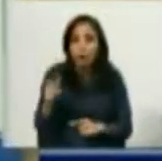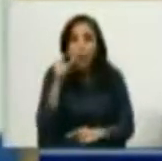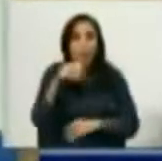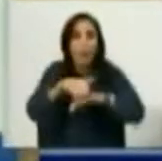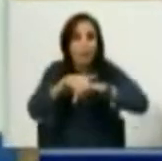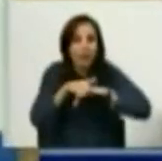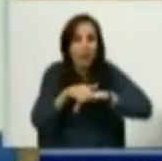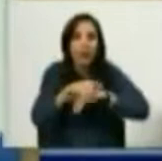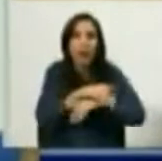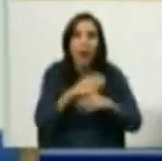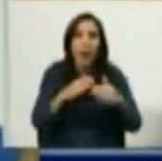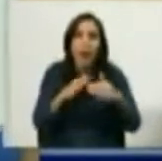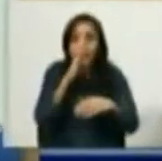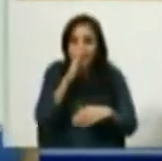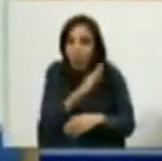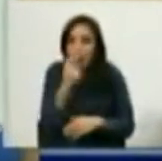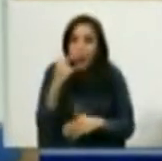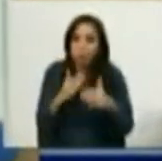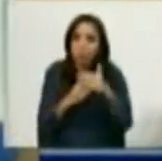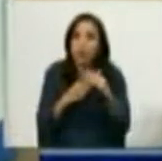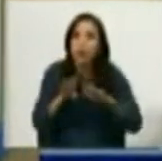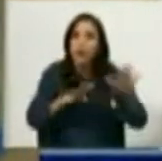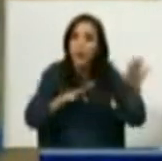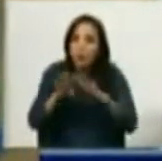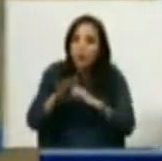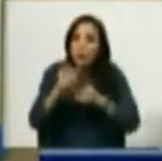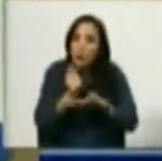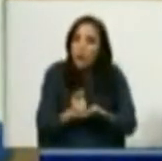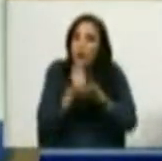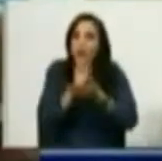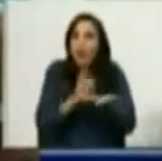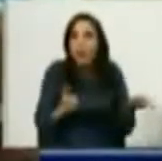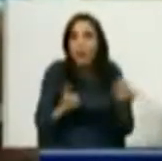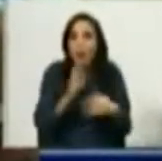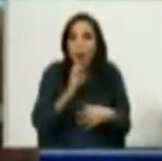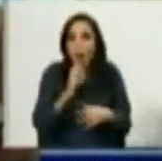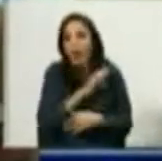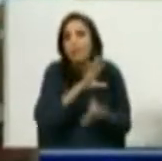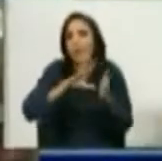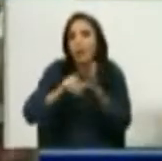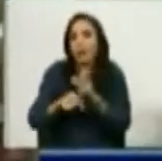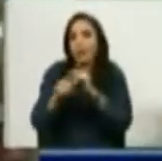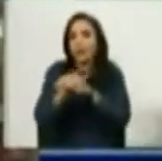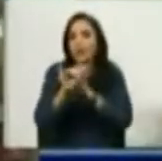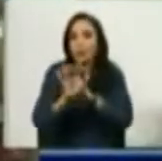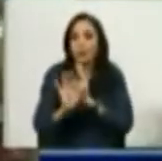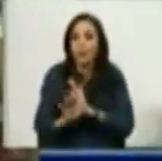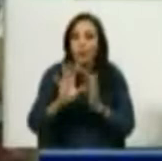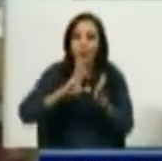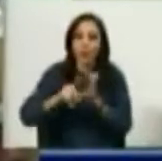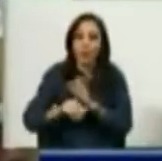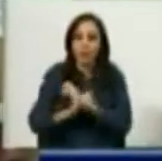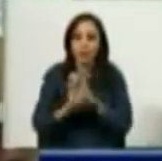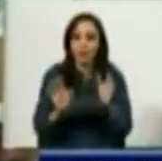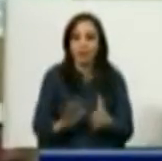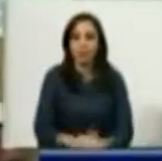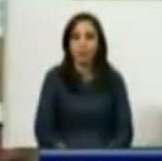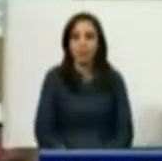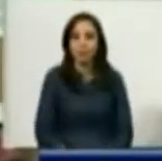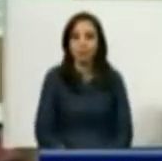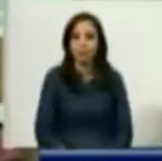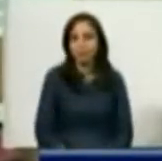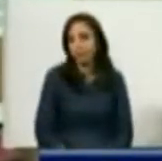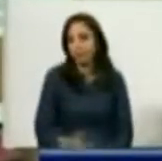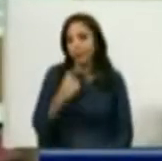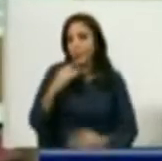a frenar repatriación ilegal de Catorce toneladas de oro para robársela a ellos para robársela esa